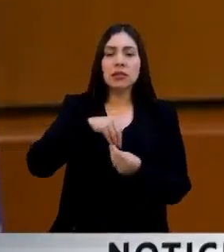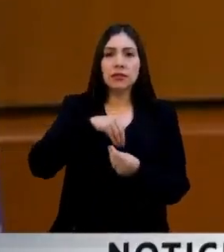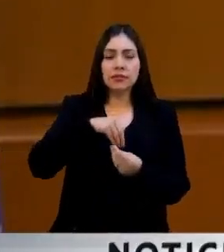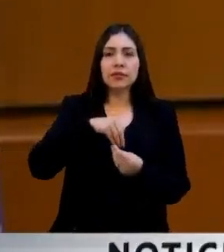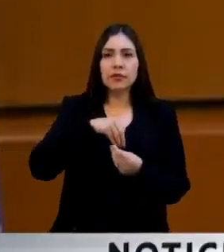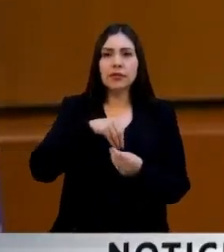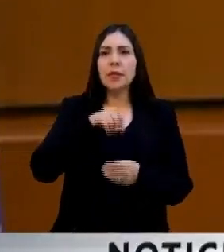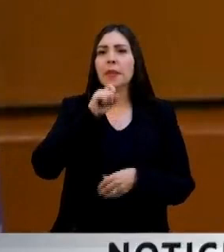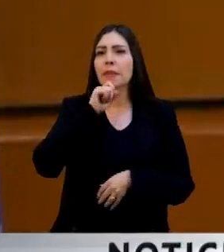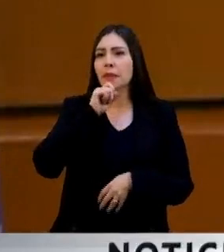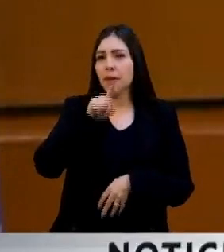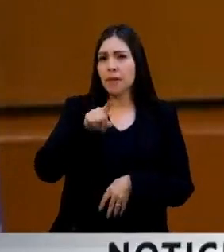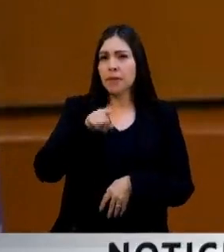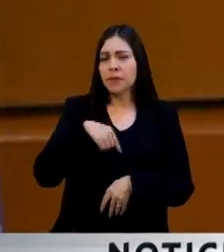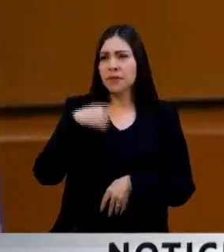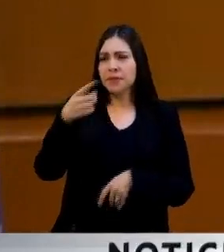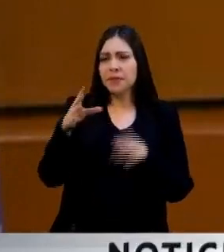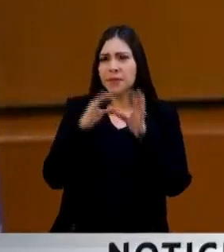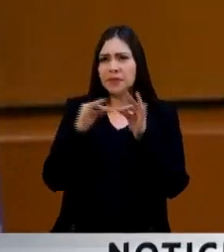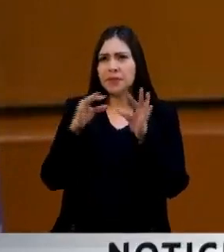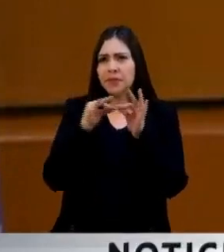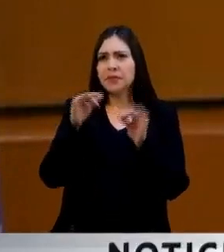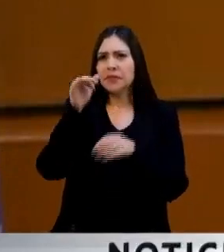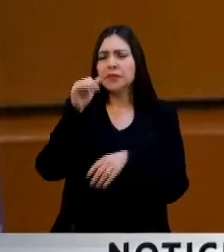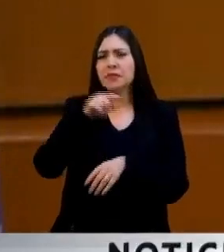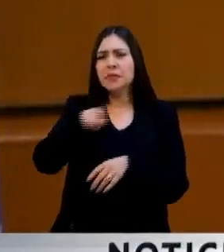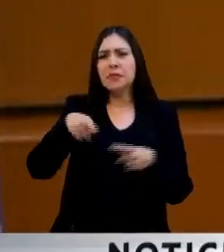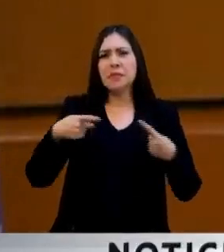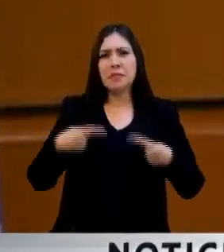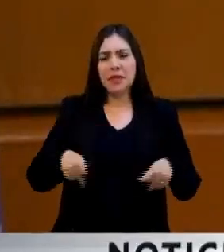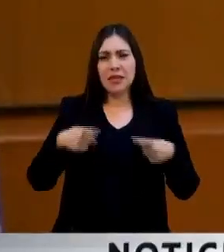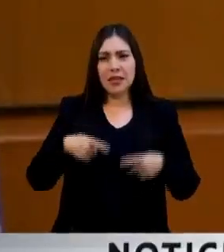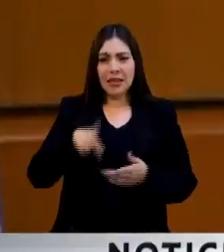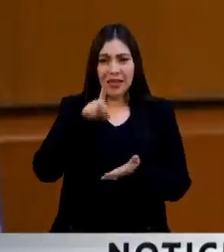También quiero destacar la exclusión que enfrentan las personas con discapacidad.